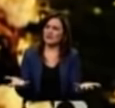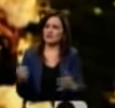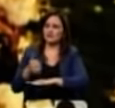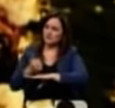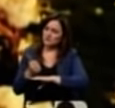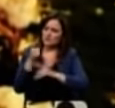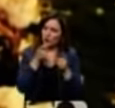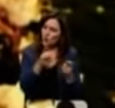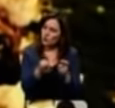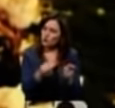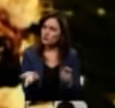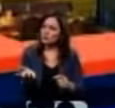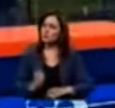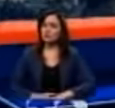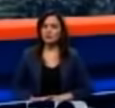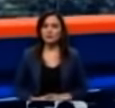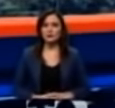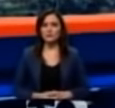las autoridades mayor control en la zona.